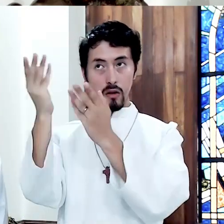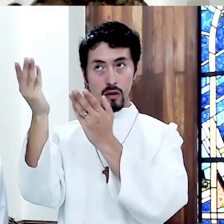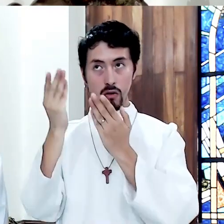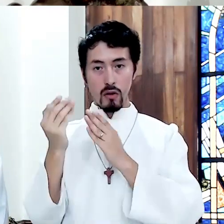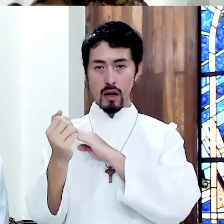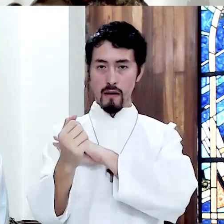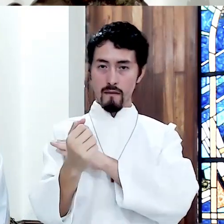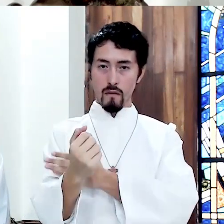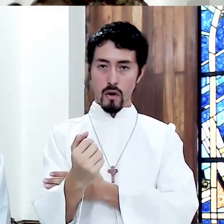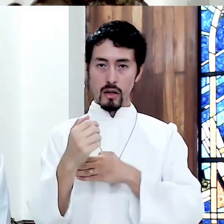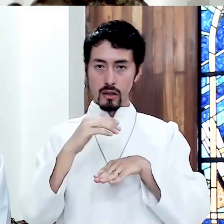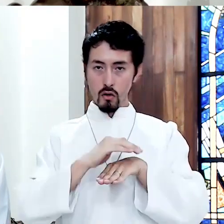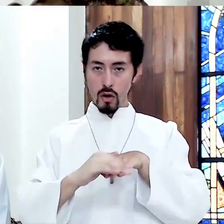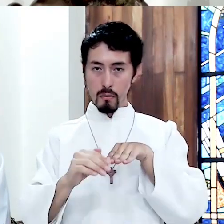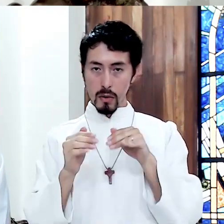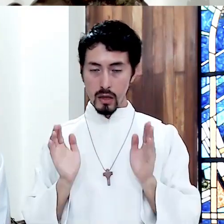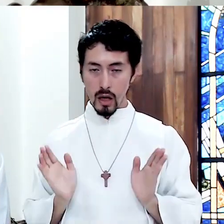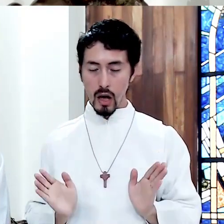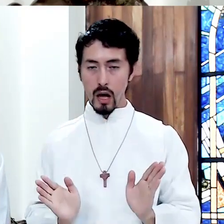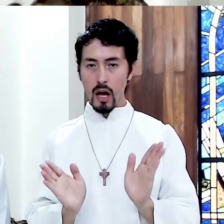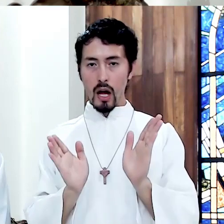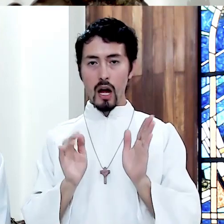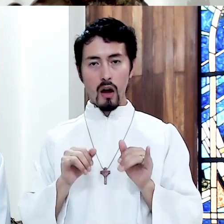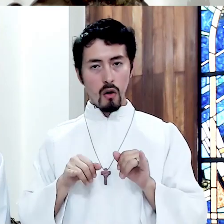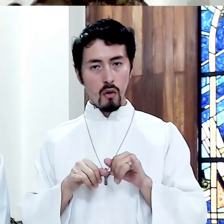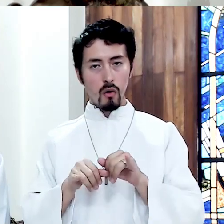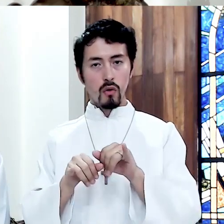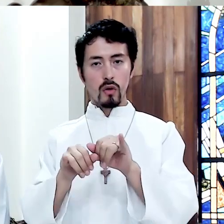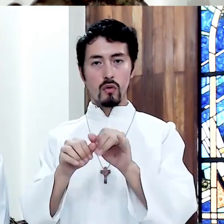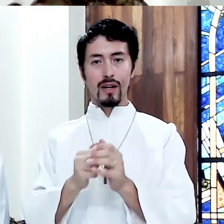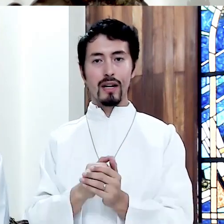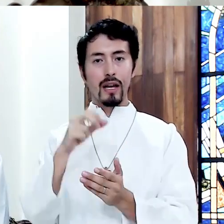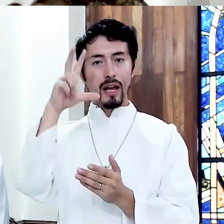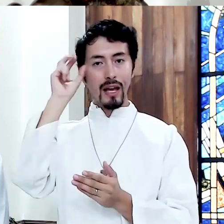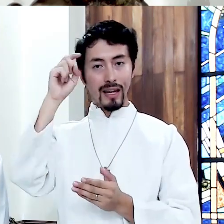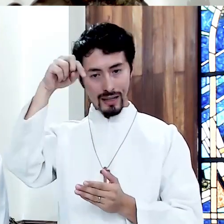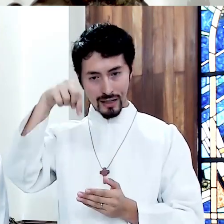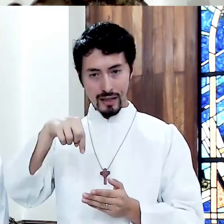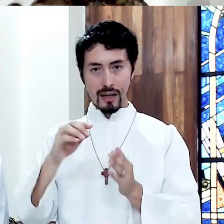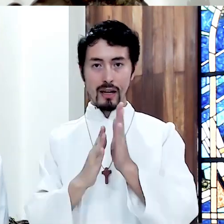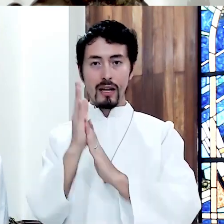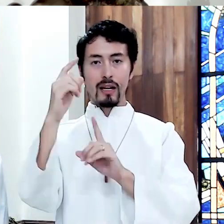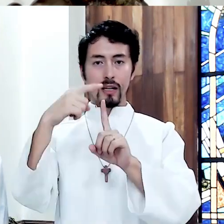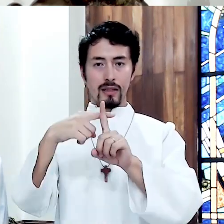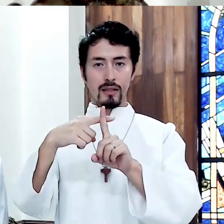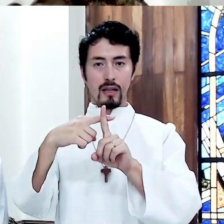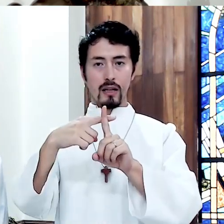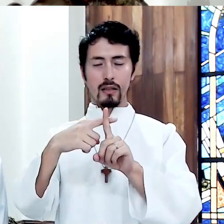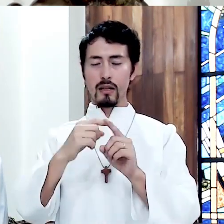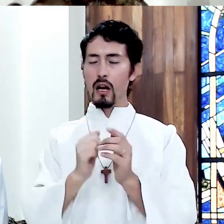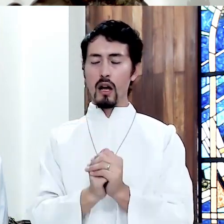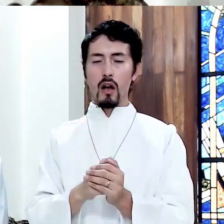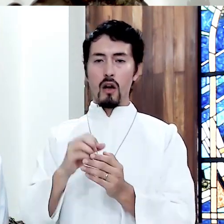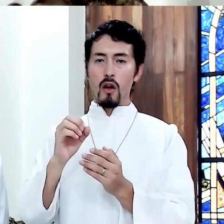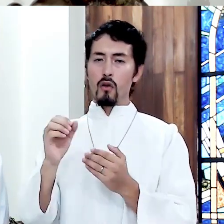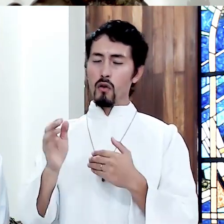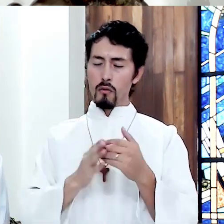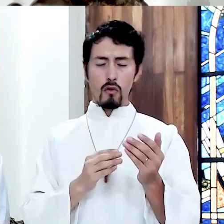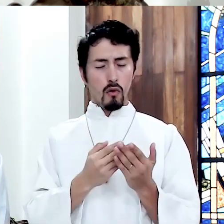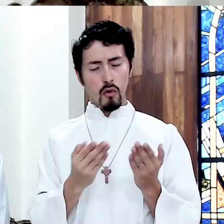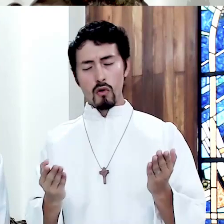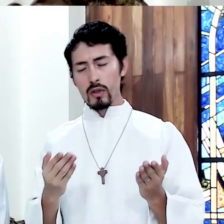nos invita a seguir adelante, y creer en esta iglesia, con sus luces y sombras, pero aquí creemos. Y si creemos, veremos